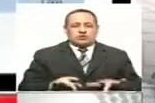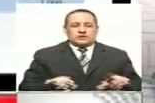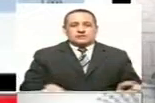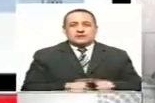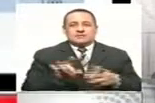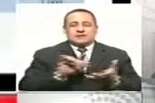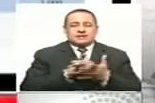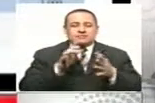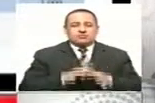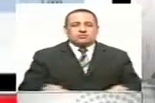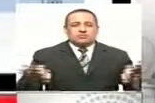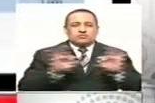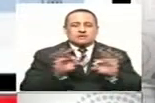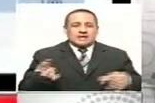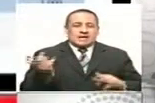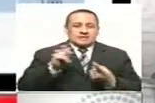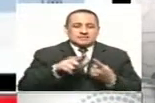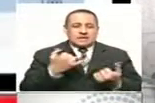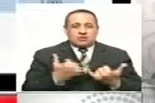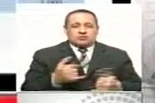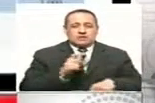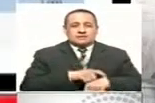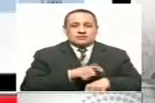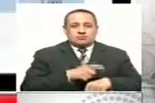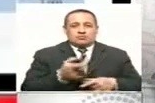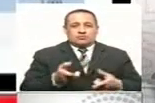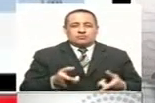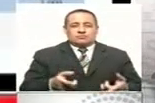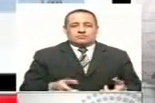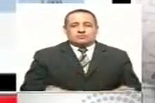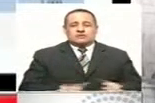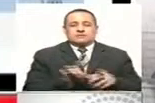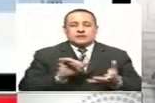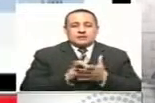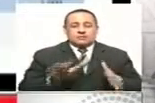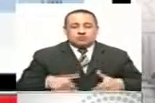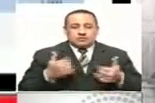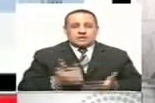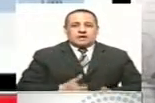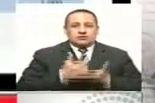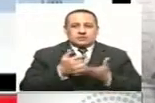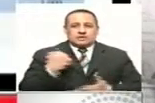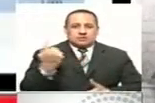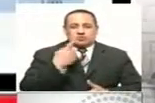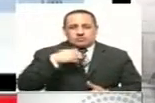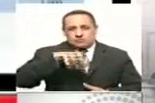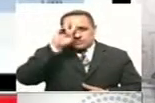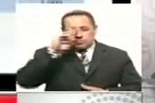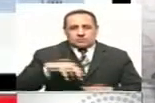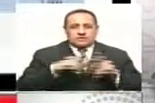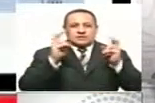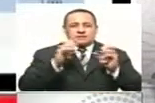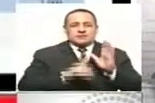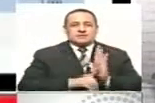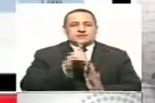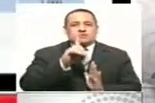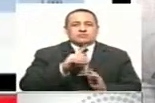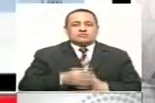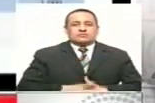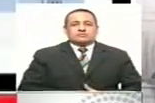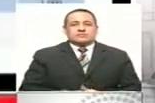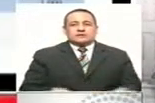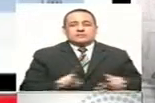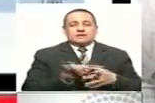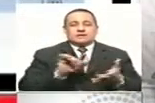también muy importante en este momento para poder ayudar al país, digamos, en el tema del desarrollo.